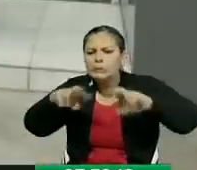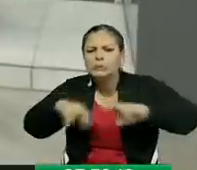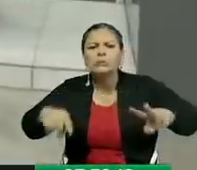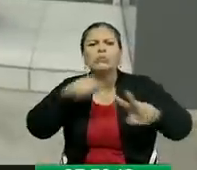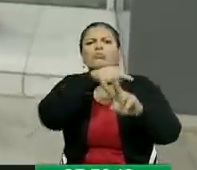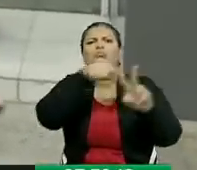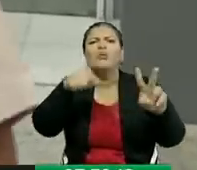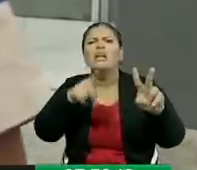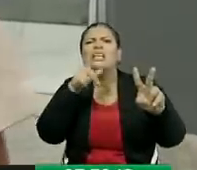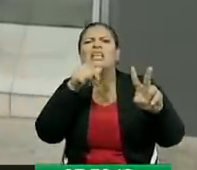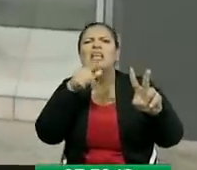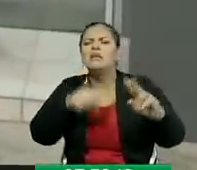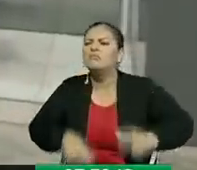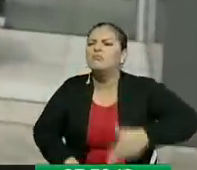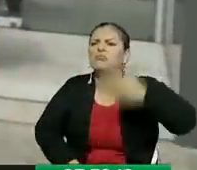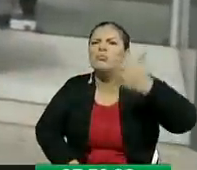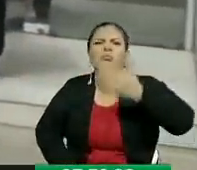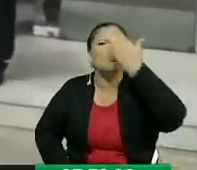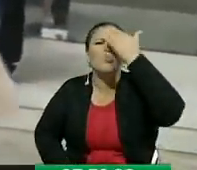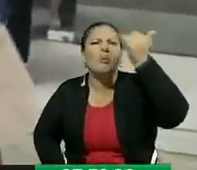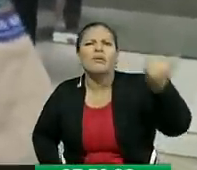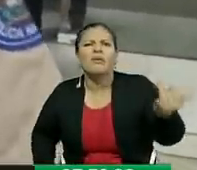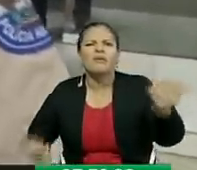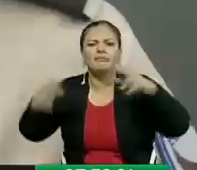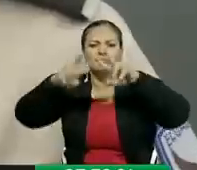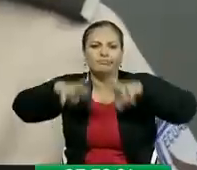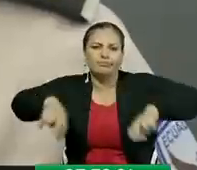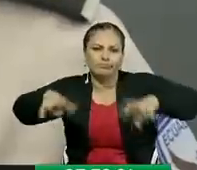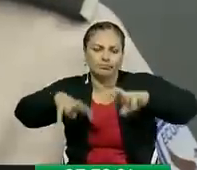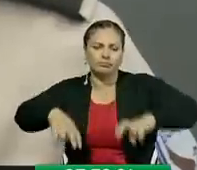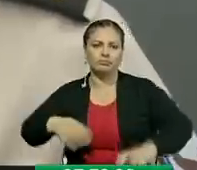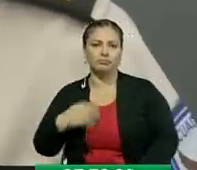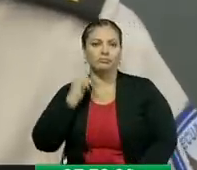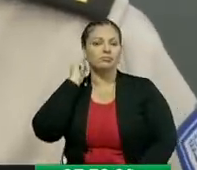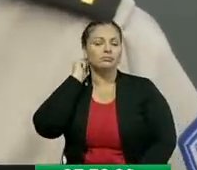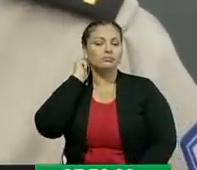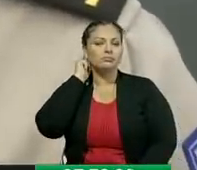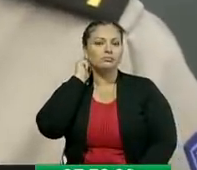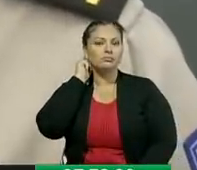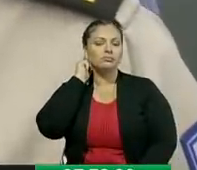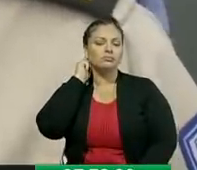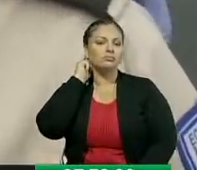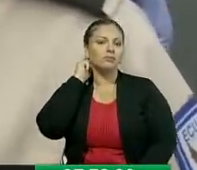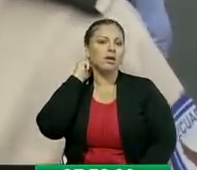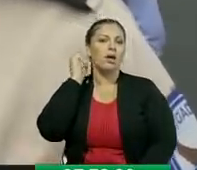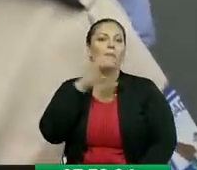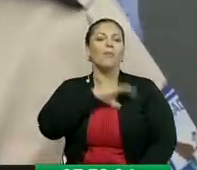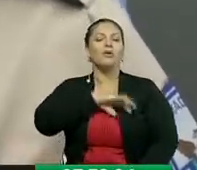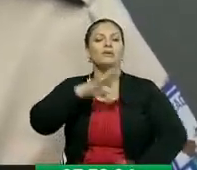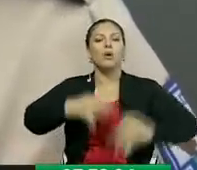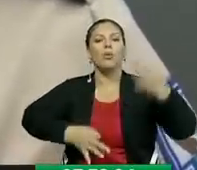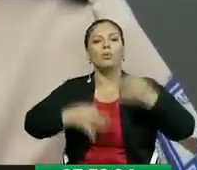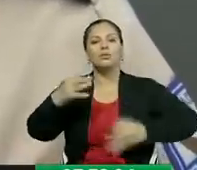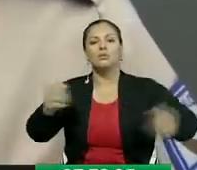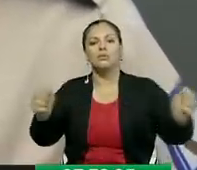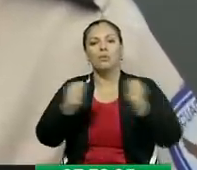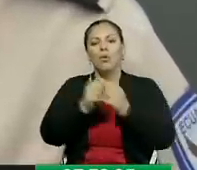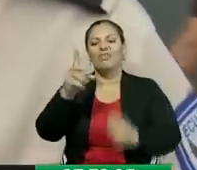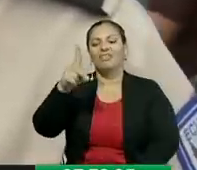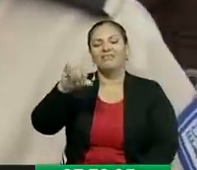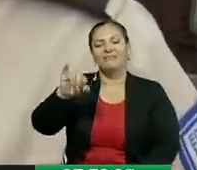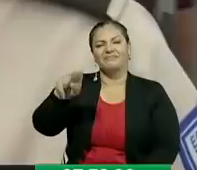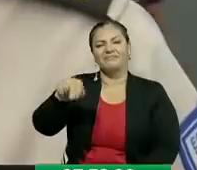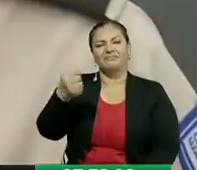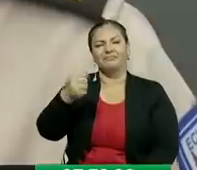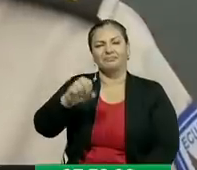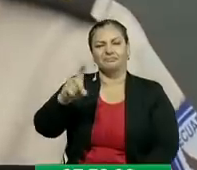intento de asesinato, pues los autores huyeron. Las unidades, tanto Policía Judicial como DINASED y el sector preventivo, estamos activados para lograr la ubicación